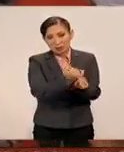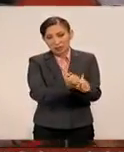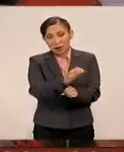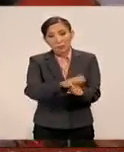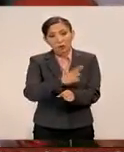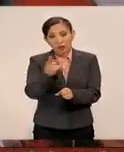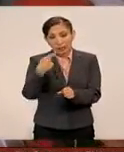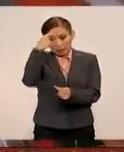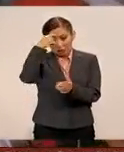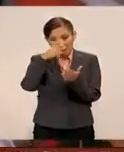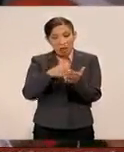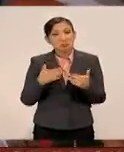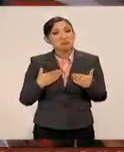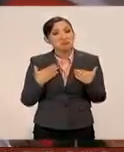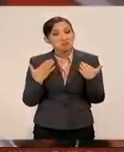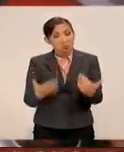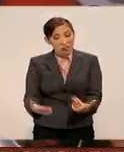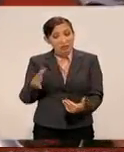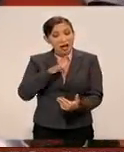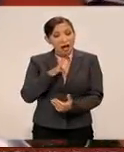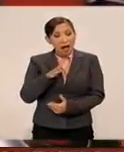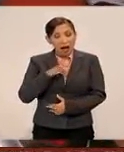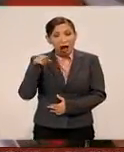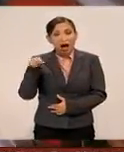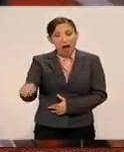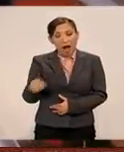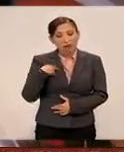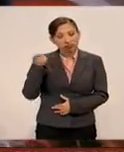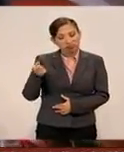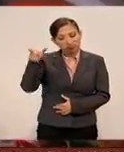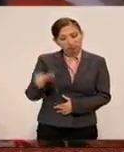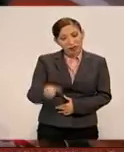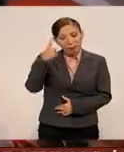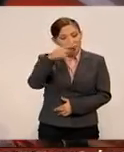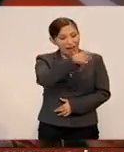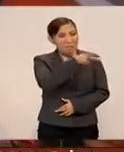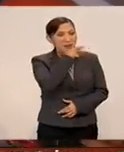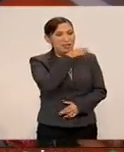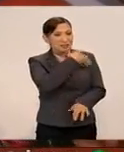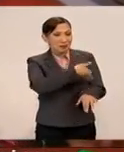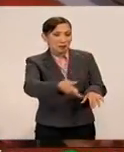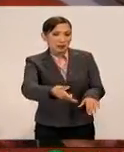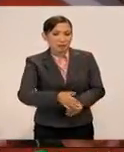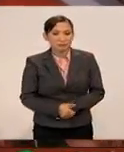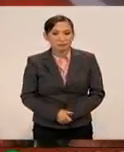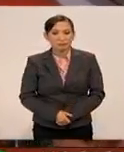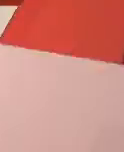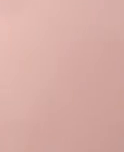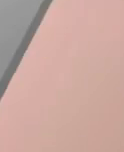por la credibilidad y la confianza que representa para los padres de familia.